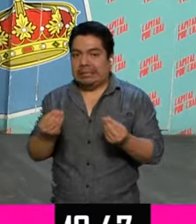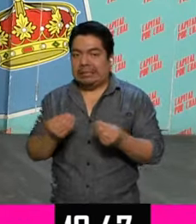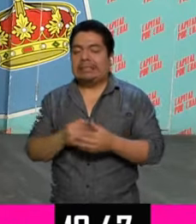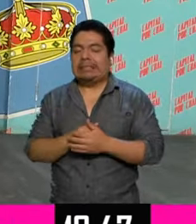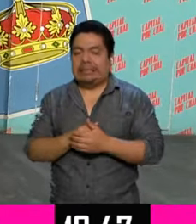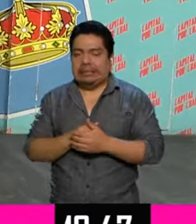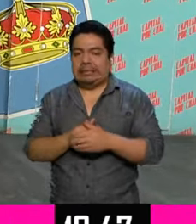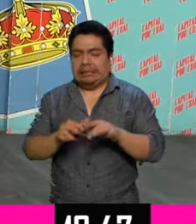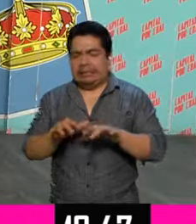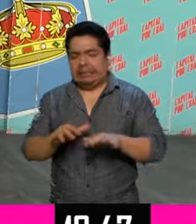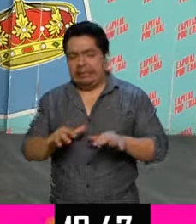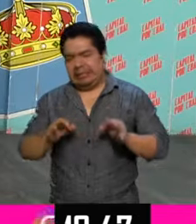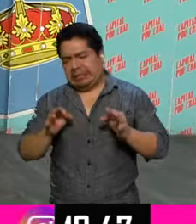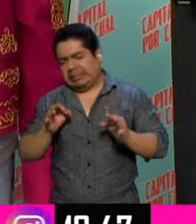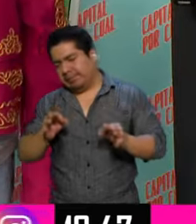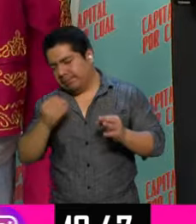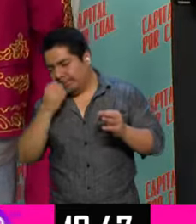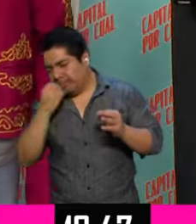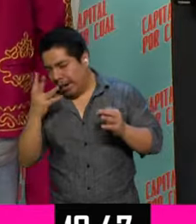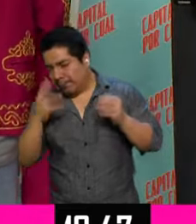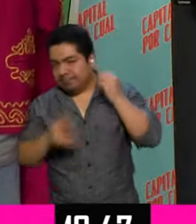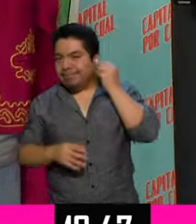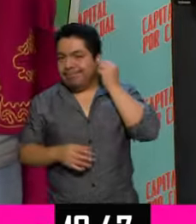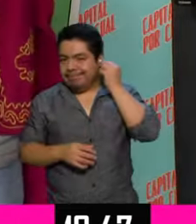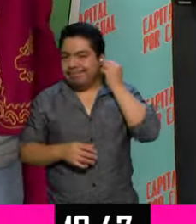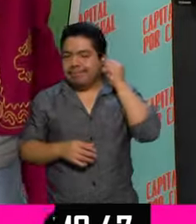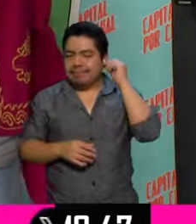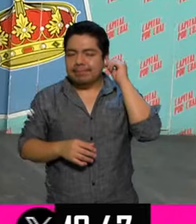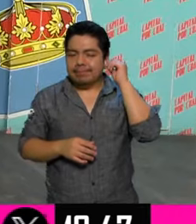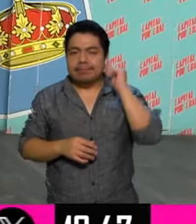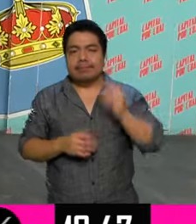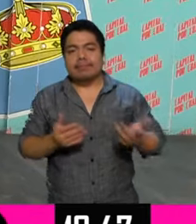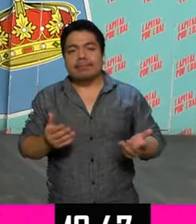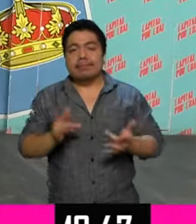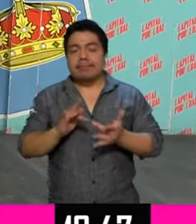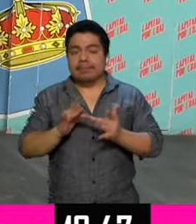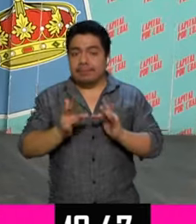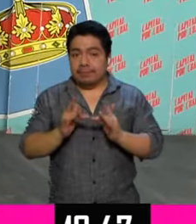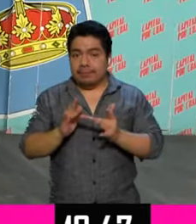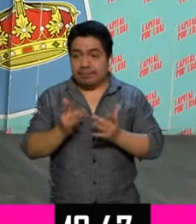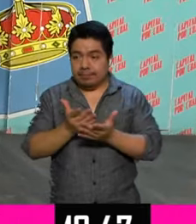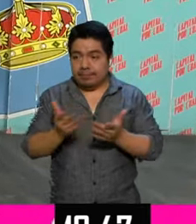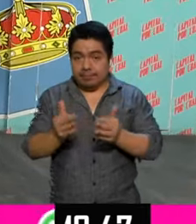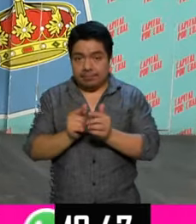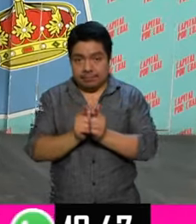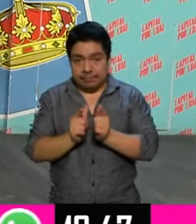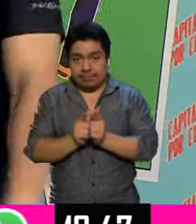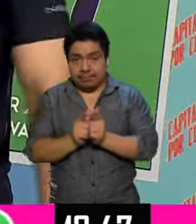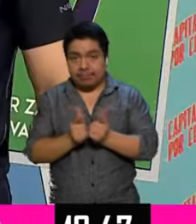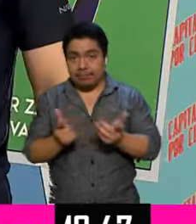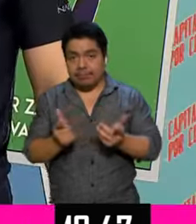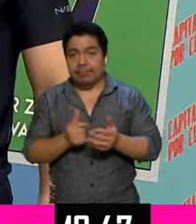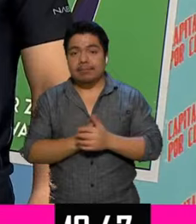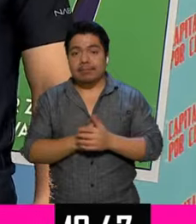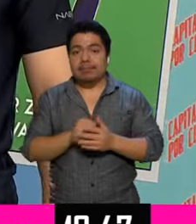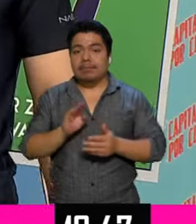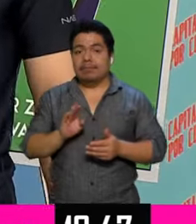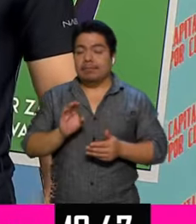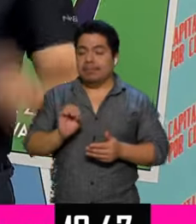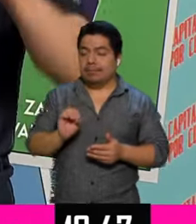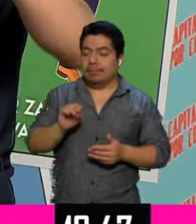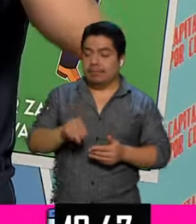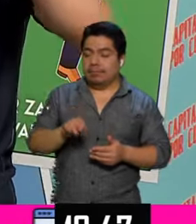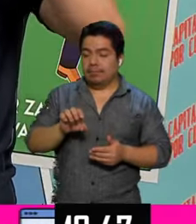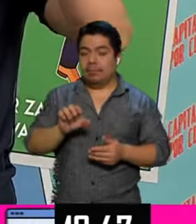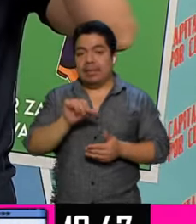pone el ambiente buenérrimo. Ay, tal cosa. Ahora oigan, sí, ¿y las redes de su grupo? De los Bone Breakers. Las redes sociales